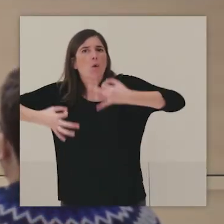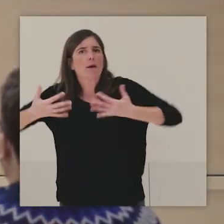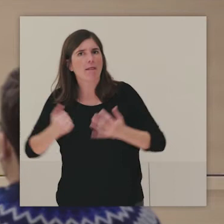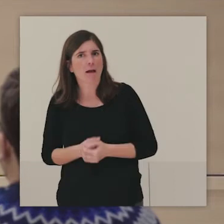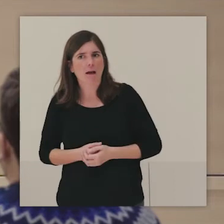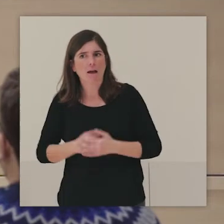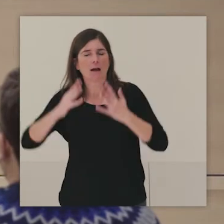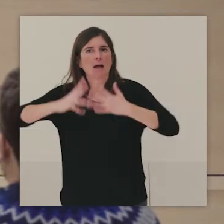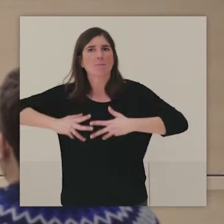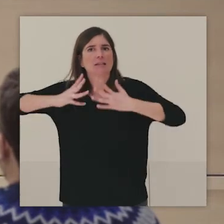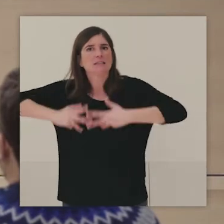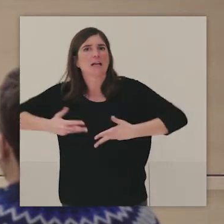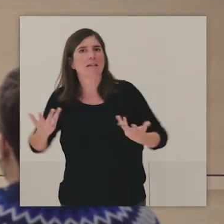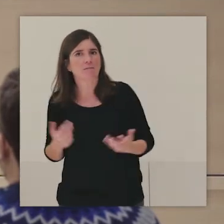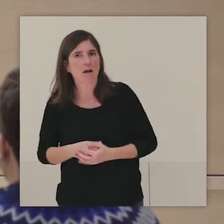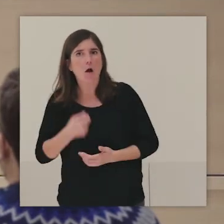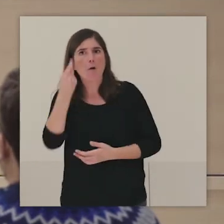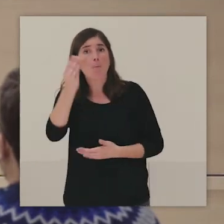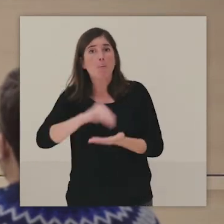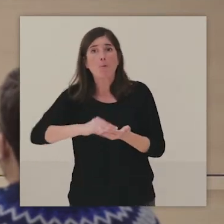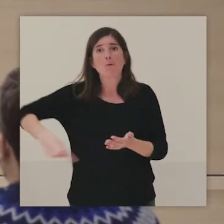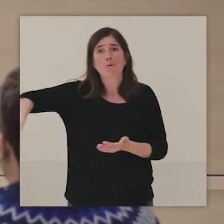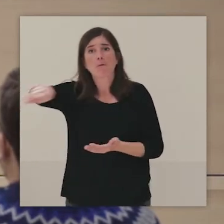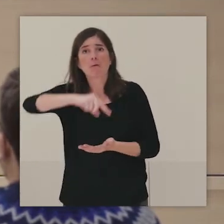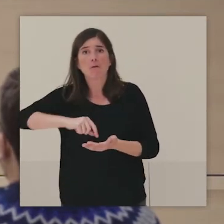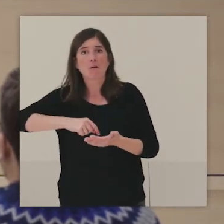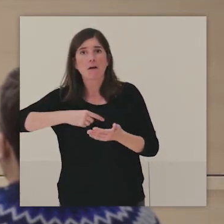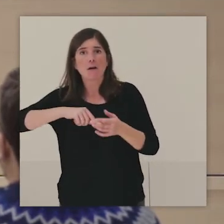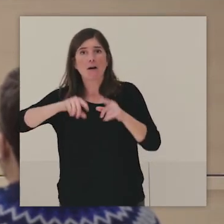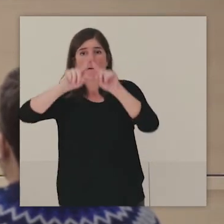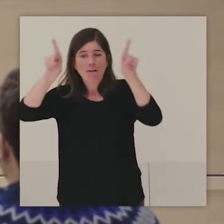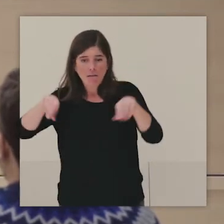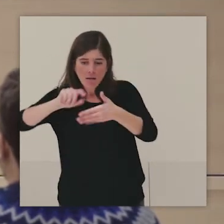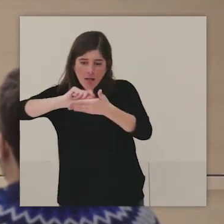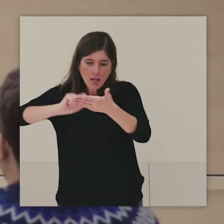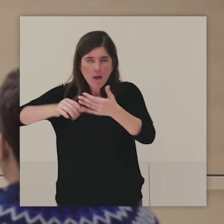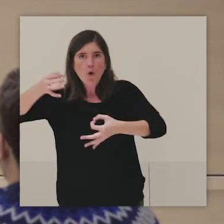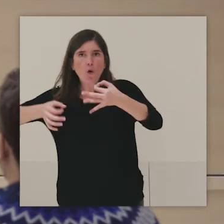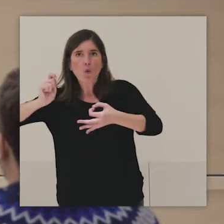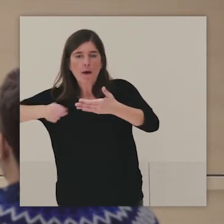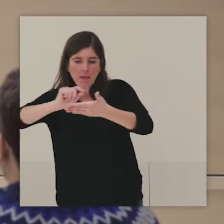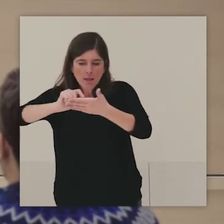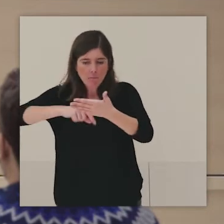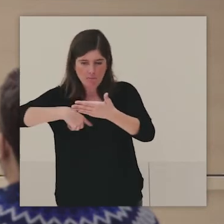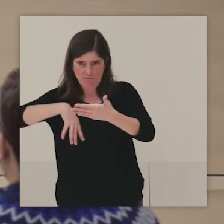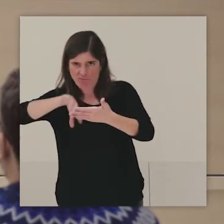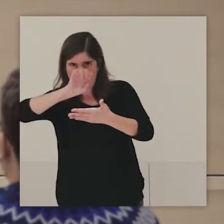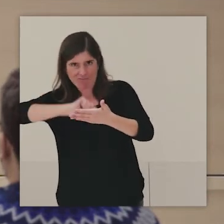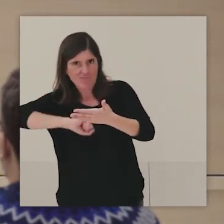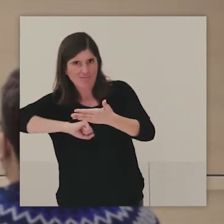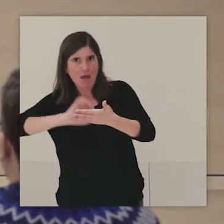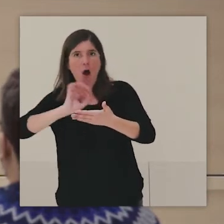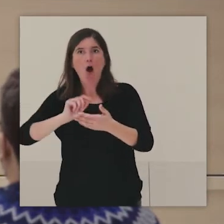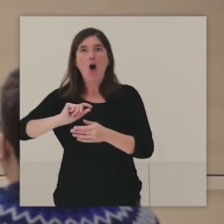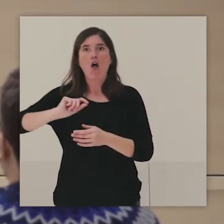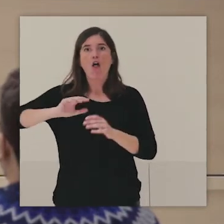administrativos. ¿Cuántas veces tenemos que rellenar un formulario y no sabemos por dónde acogerlo? O tenemos que firmar un determinado documento